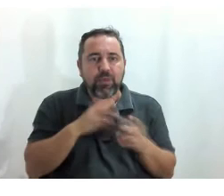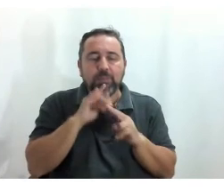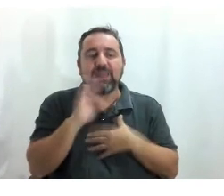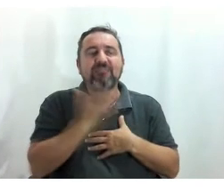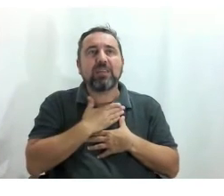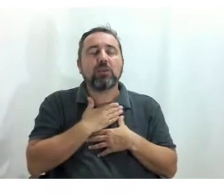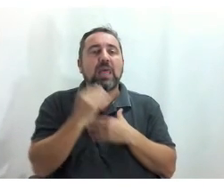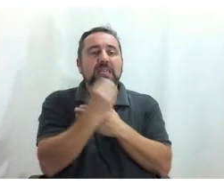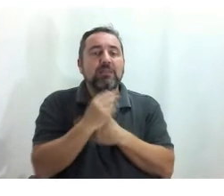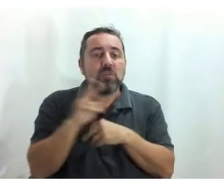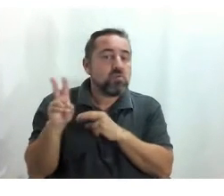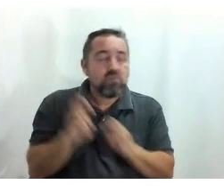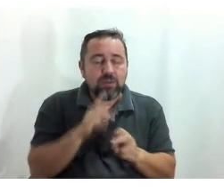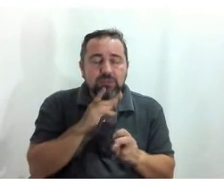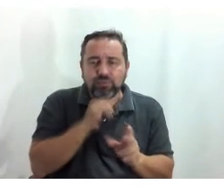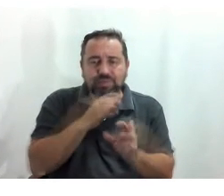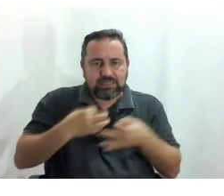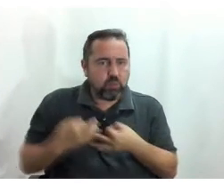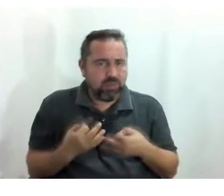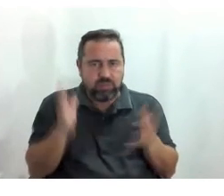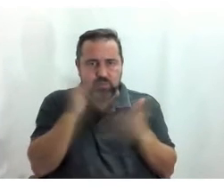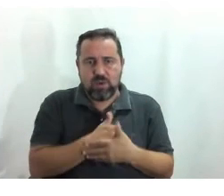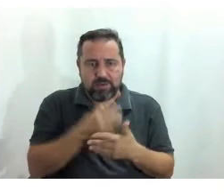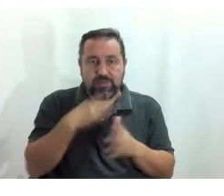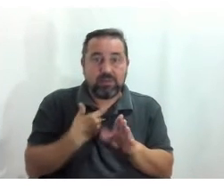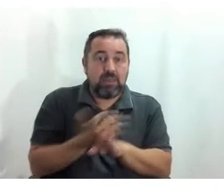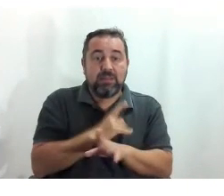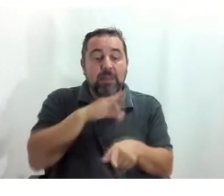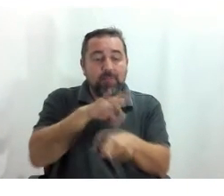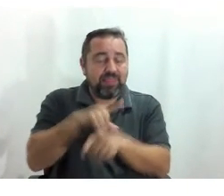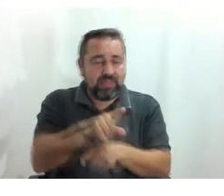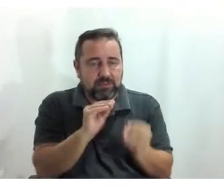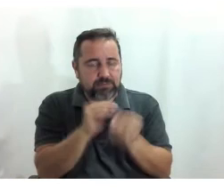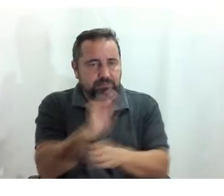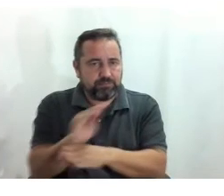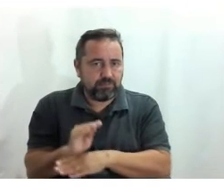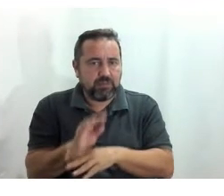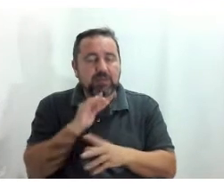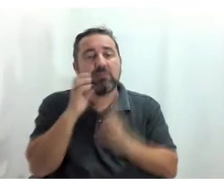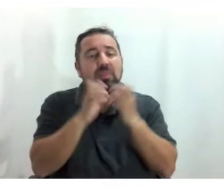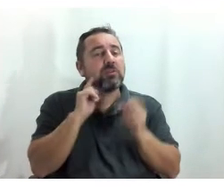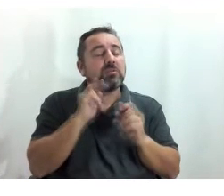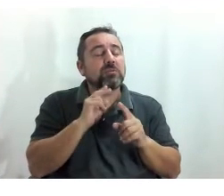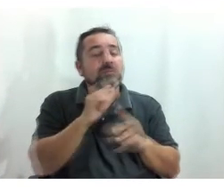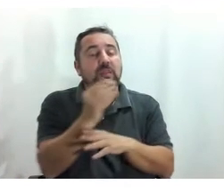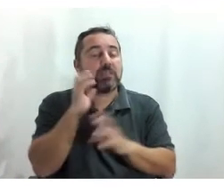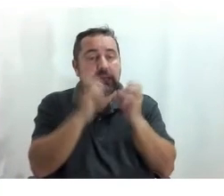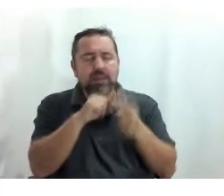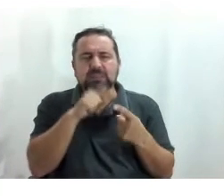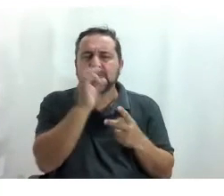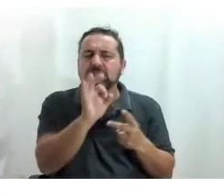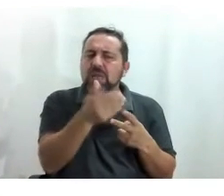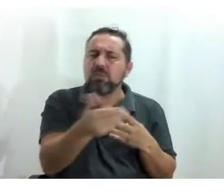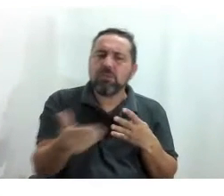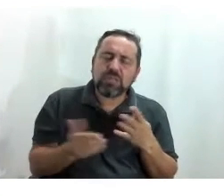nuevo tratamiento con suficiente seguridad antes de que se aplique en los pacientes. Los modelos animales son especialmente importantes para